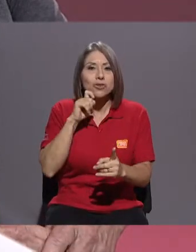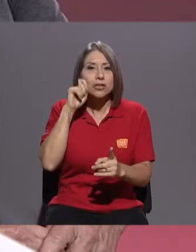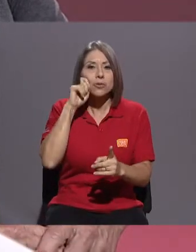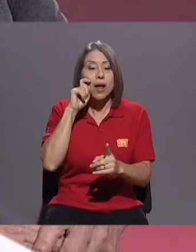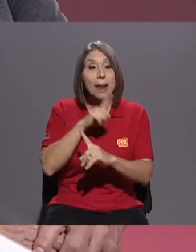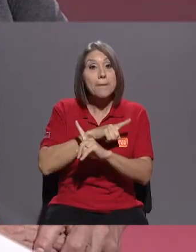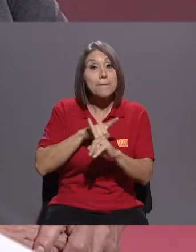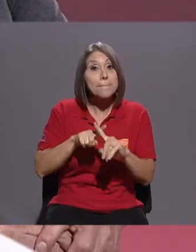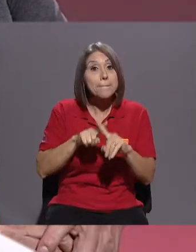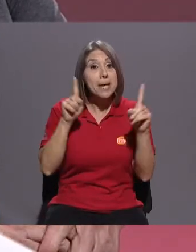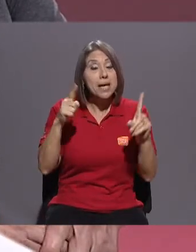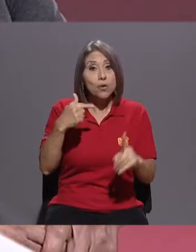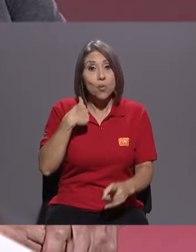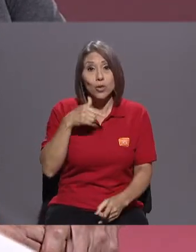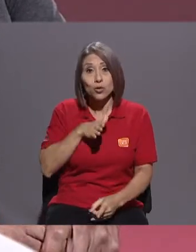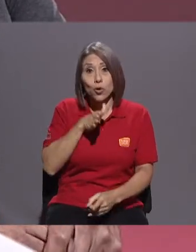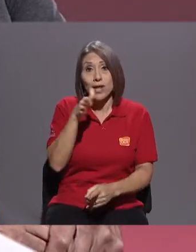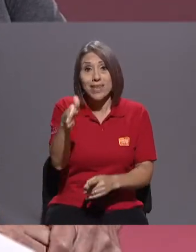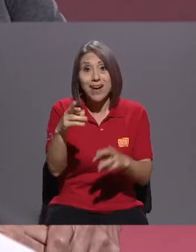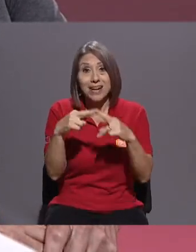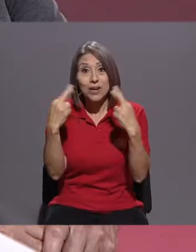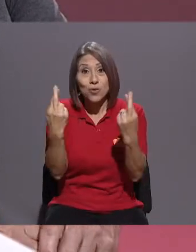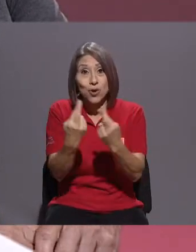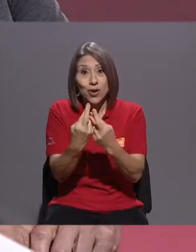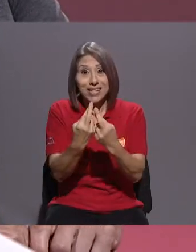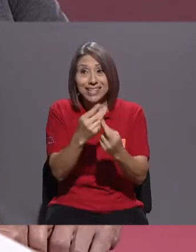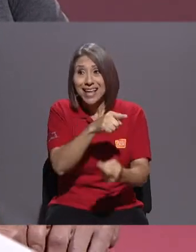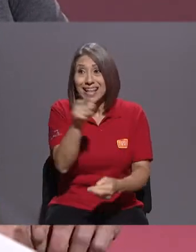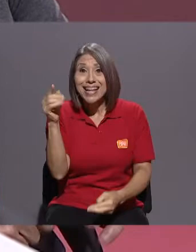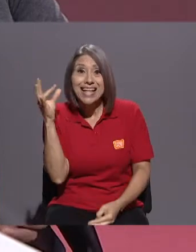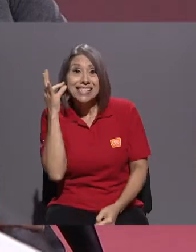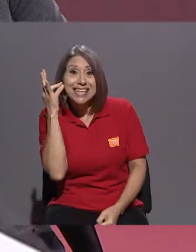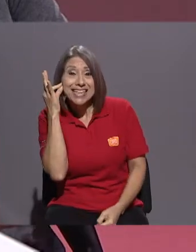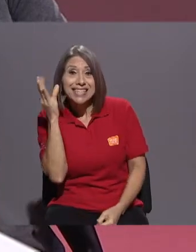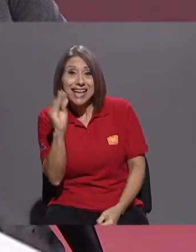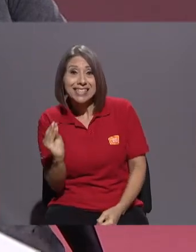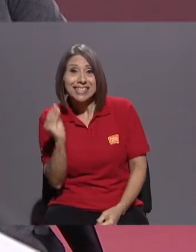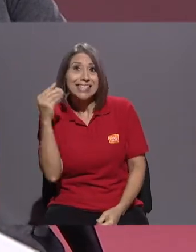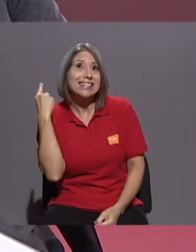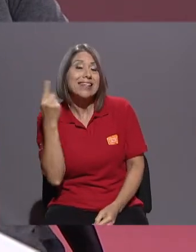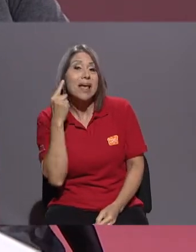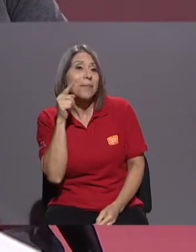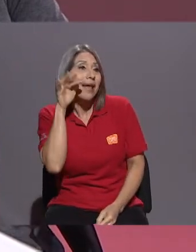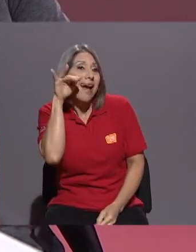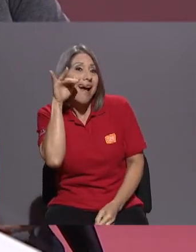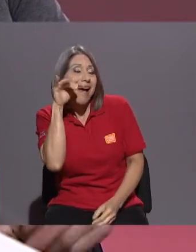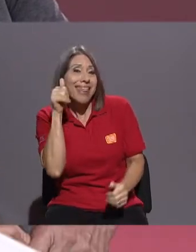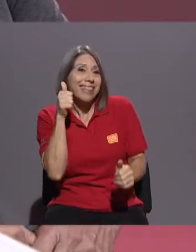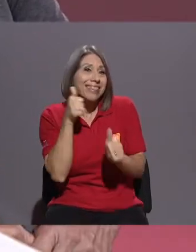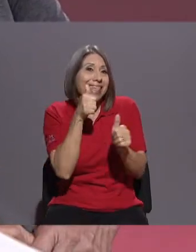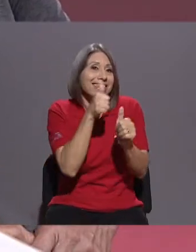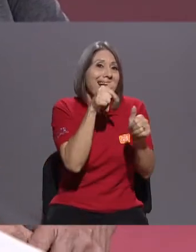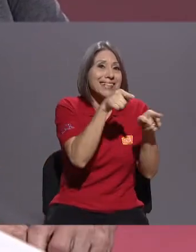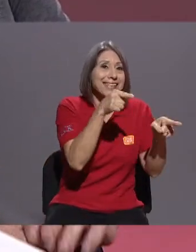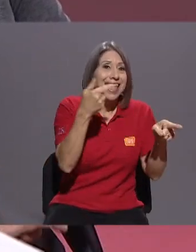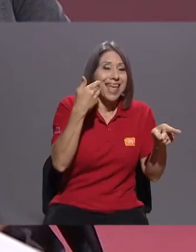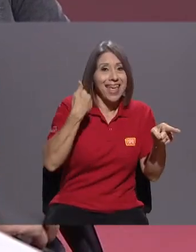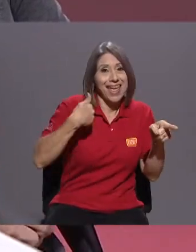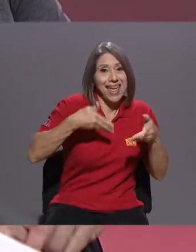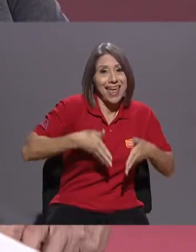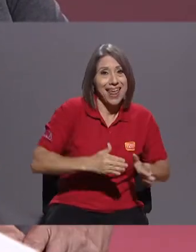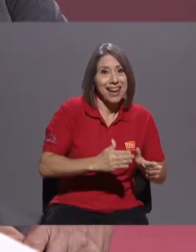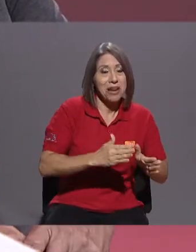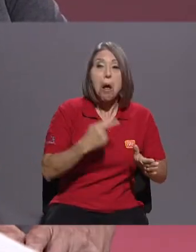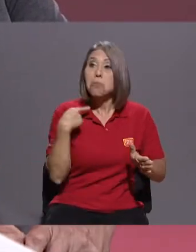Pero cuando yo iba A reuniones Todas las chiquillas Andaban detrás de él Entonces yo